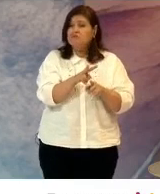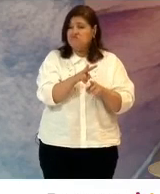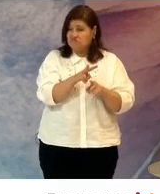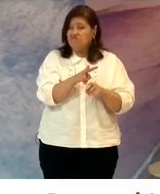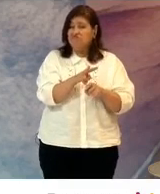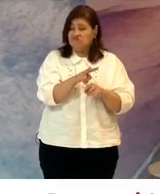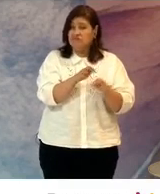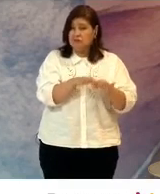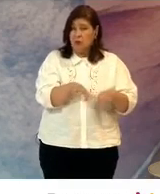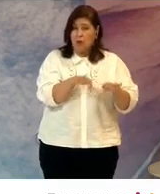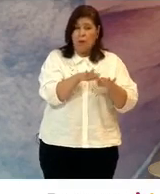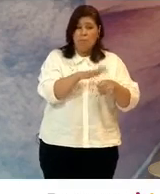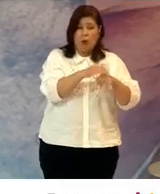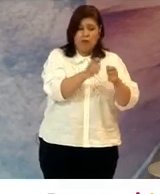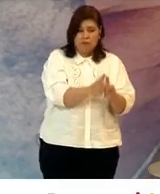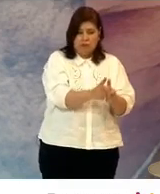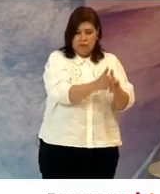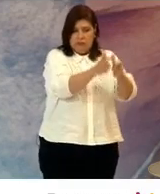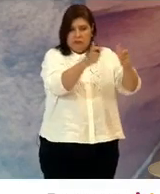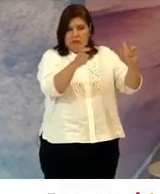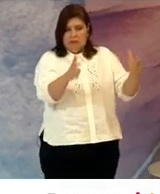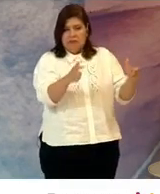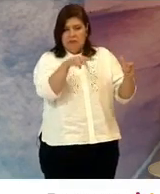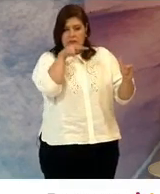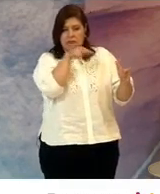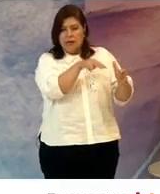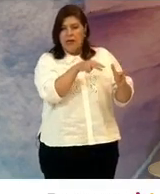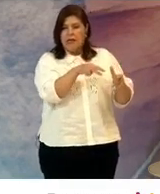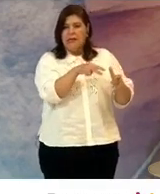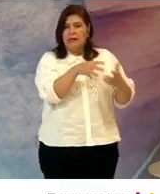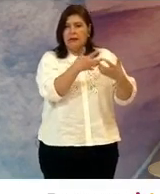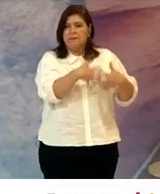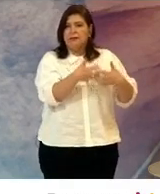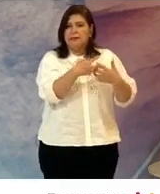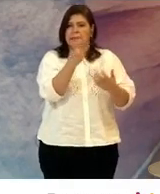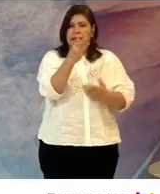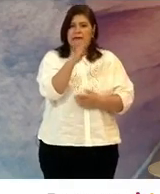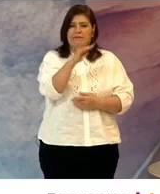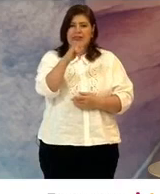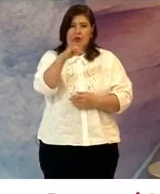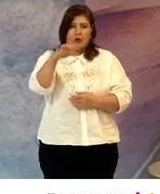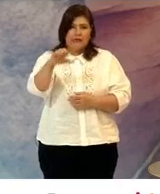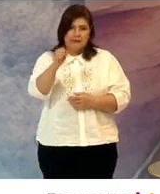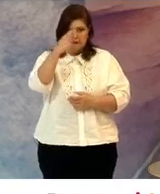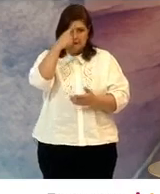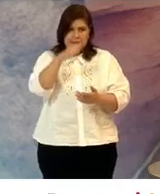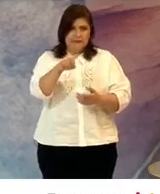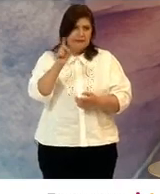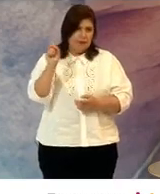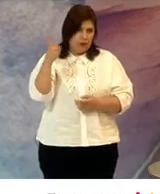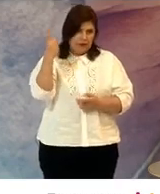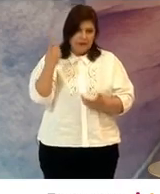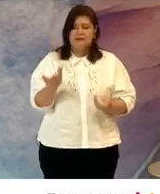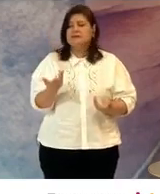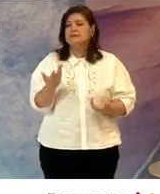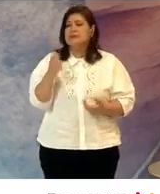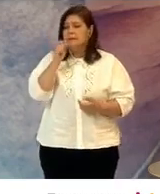porque está amplificada por esta industria de 3 billones de dólares, y también tenemos esta